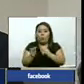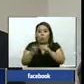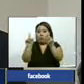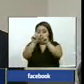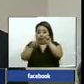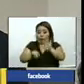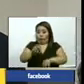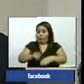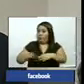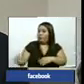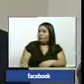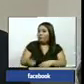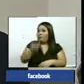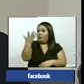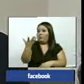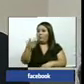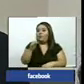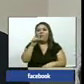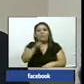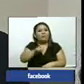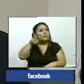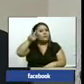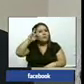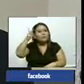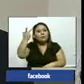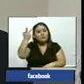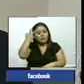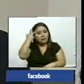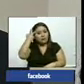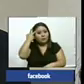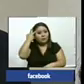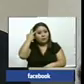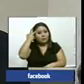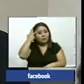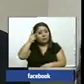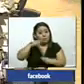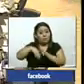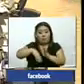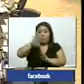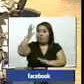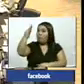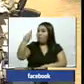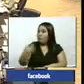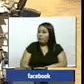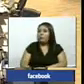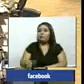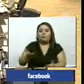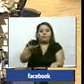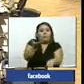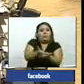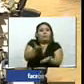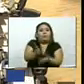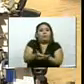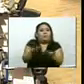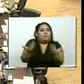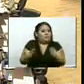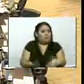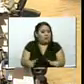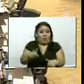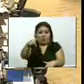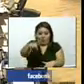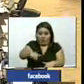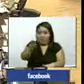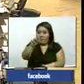tecnología. Definitivamente que eso significaría pues un costo más alto. Las propuestas fueron presentadas